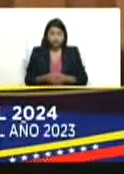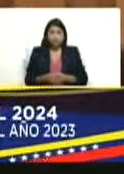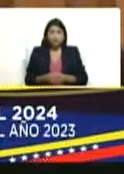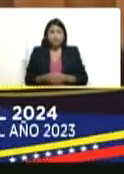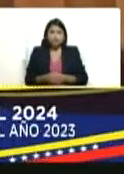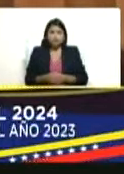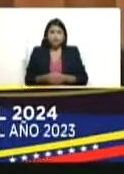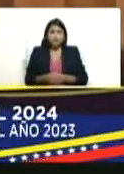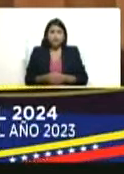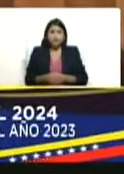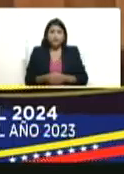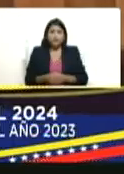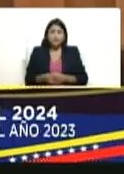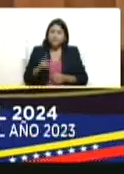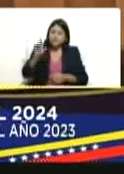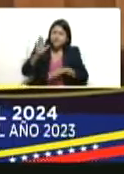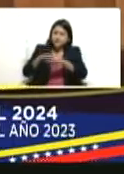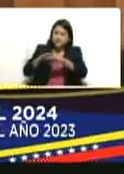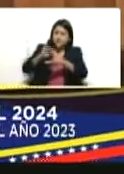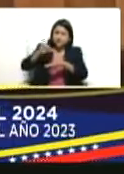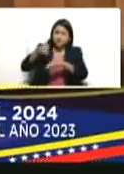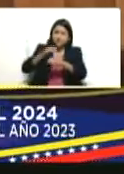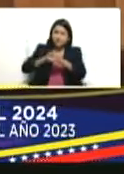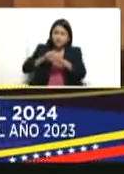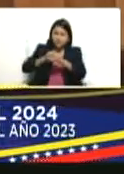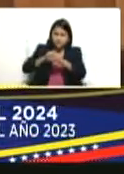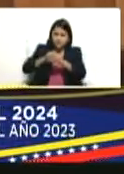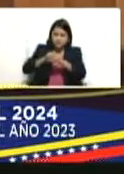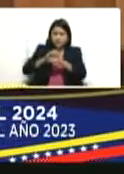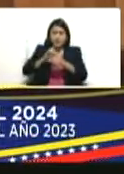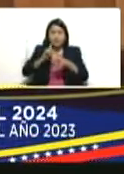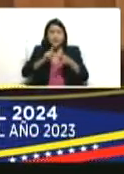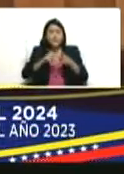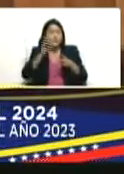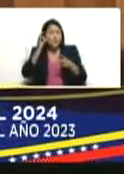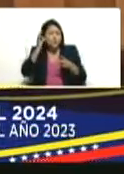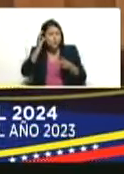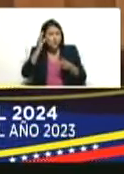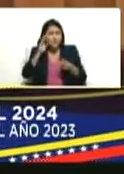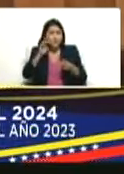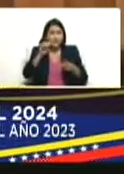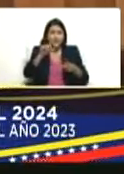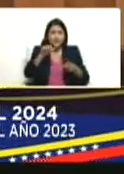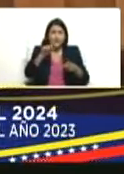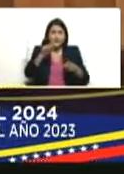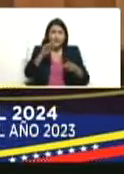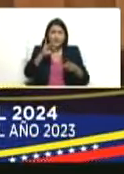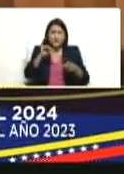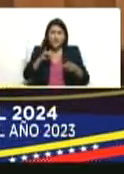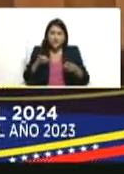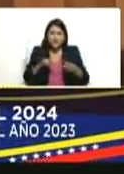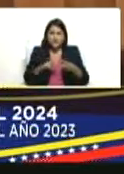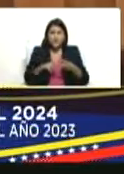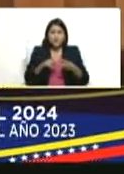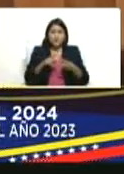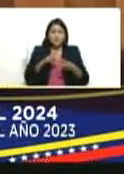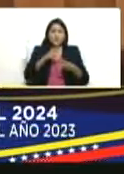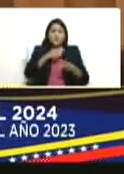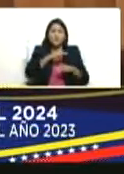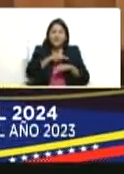doctor Jorge Rodríguez, doctora Beatriz Rodríguez, ministro Remigio